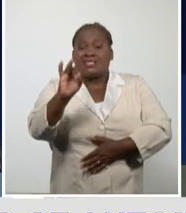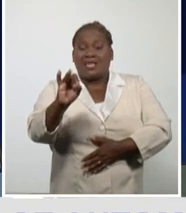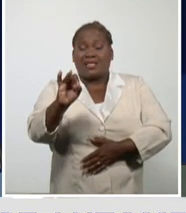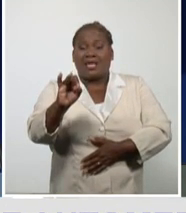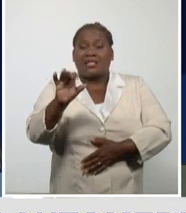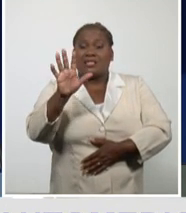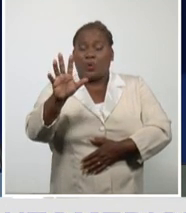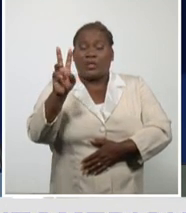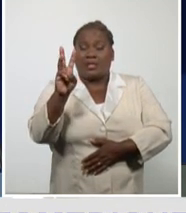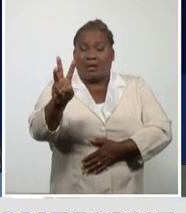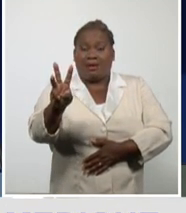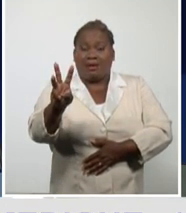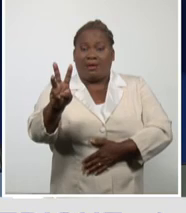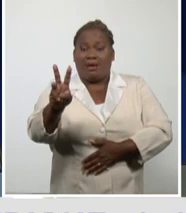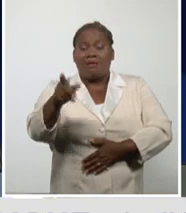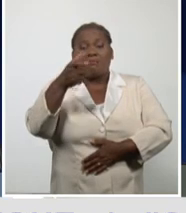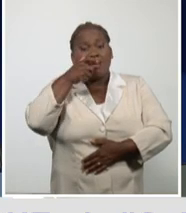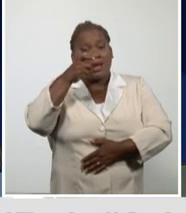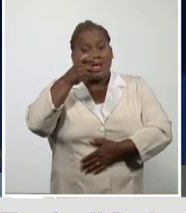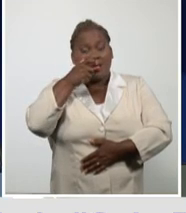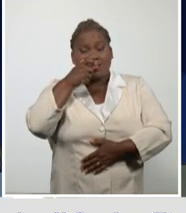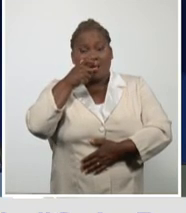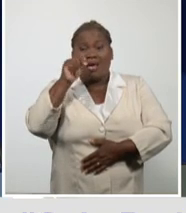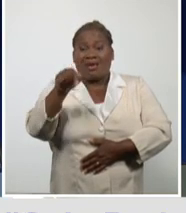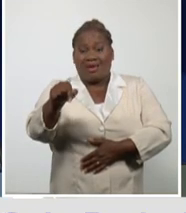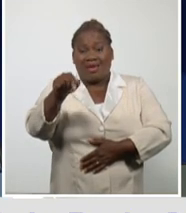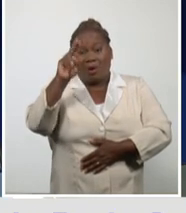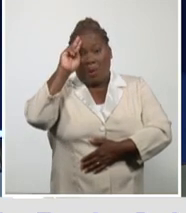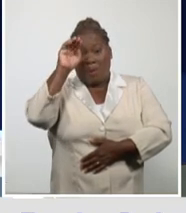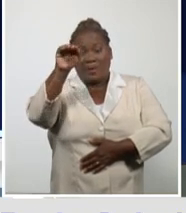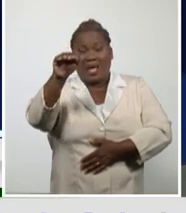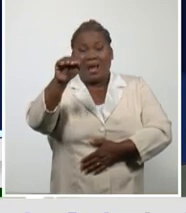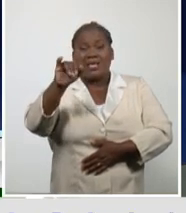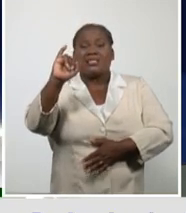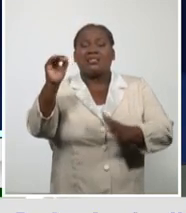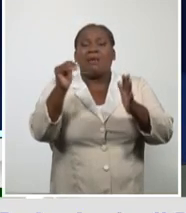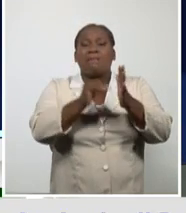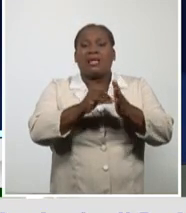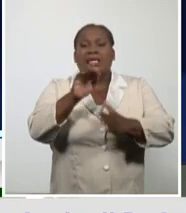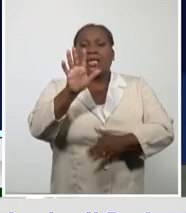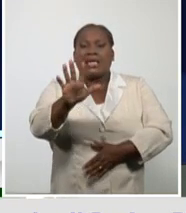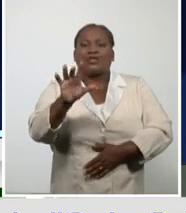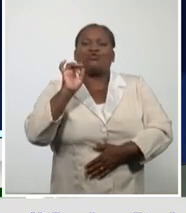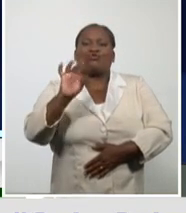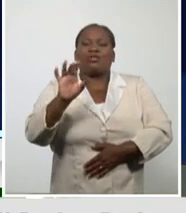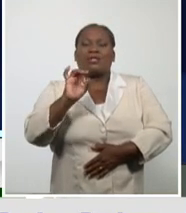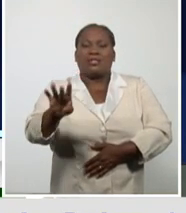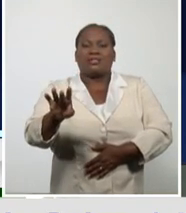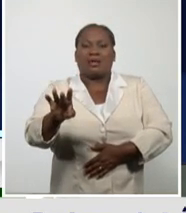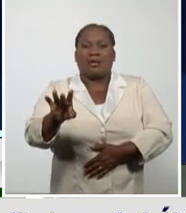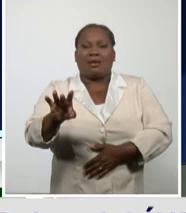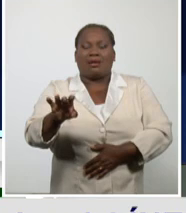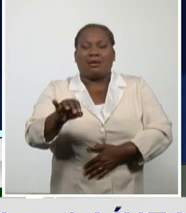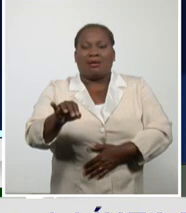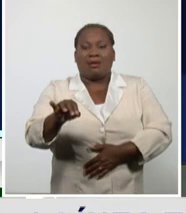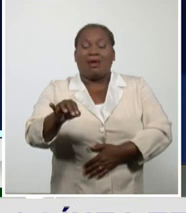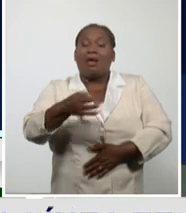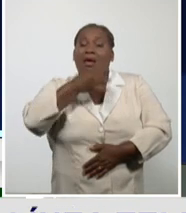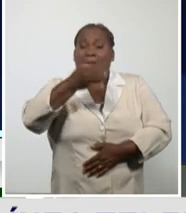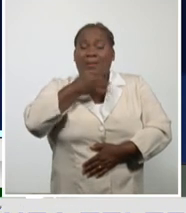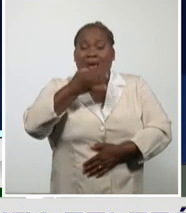753 y en vigilancia en la atención primaria de salud 6.515. Hay que decir que nos